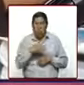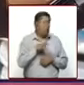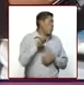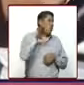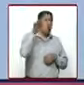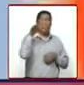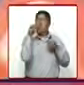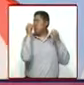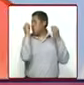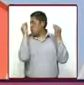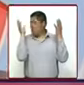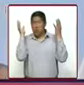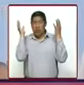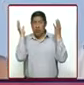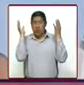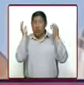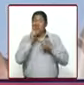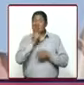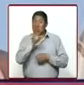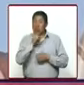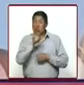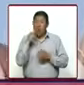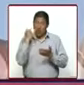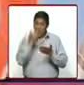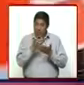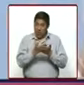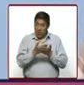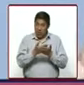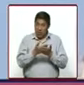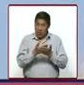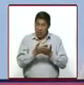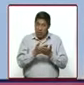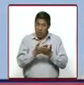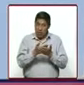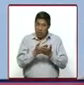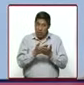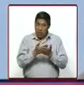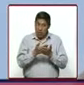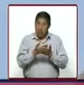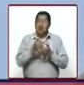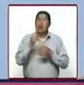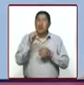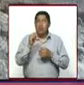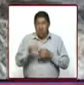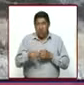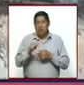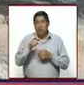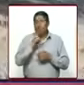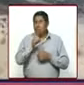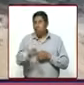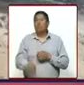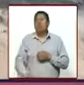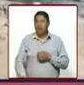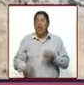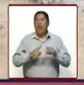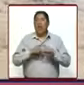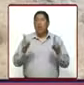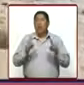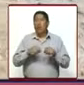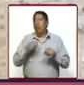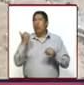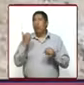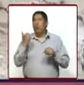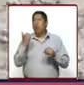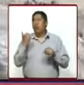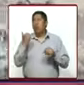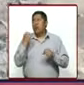tremendo el viaje. ¿Ustedes garantizan, pero, que los pasajeros lleguen a destino? De parada a parada, sí, garantizado. Pero hay otros